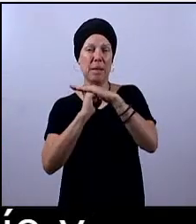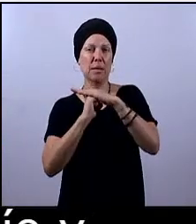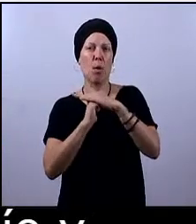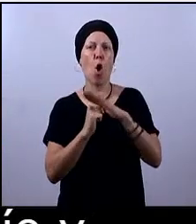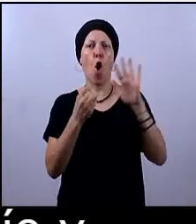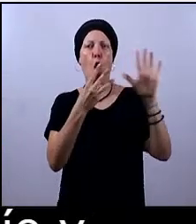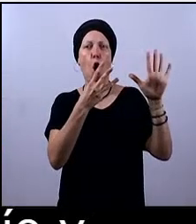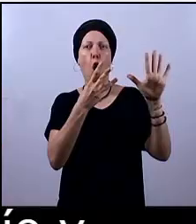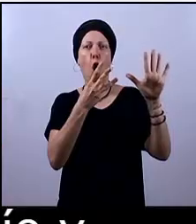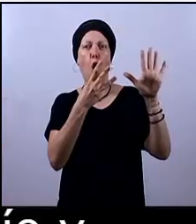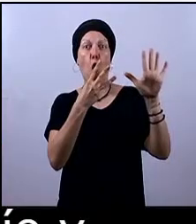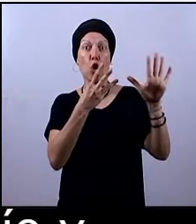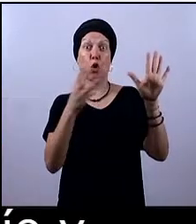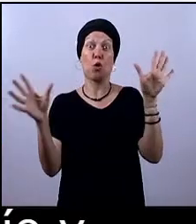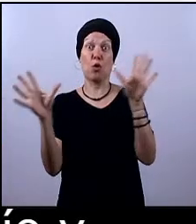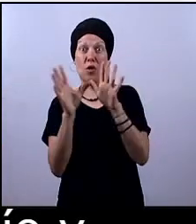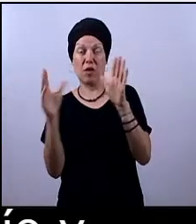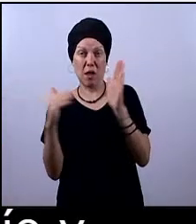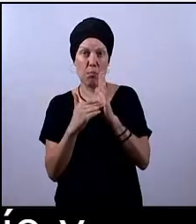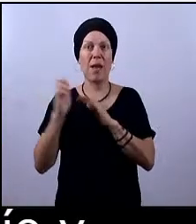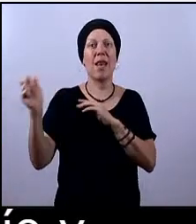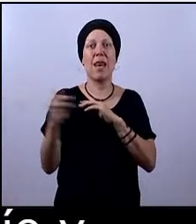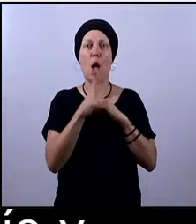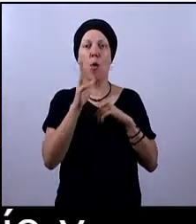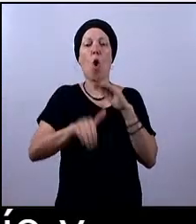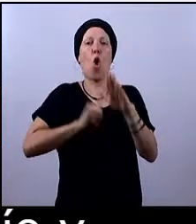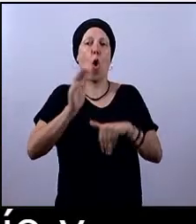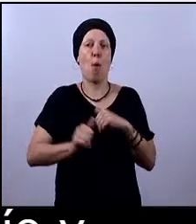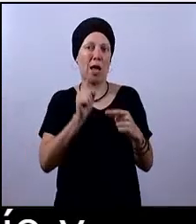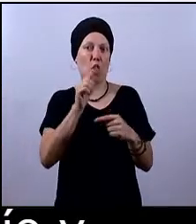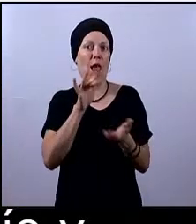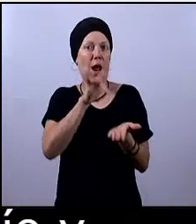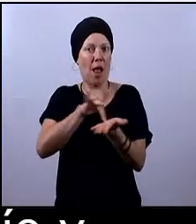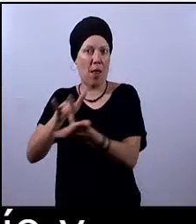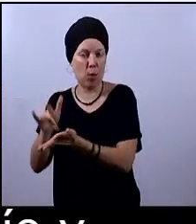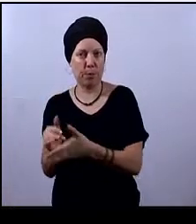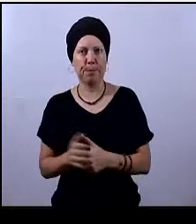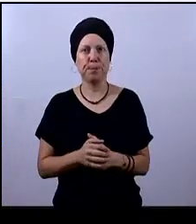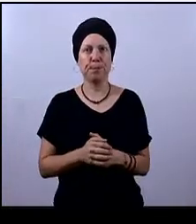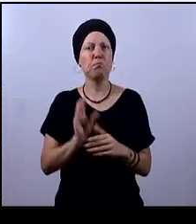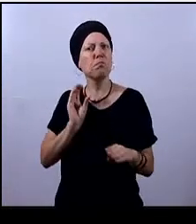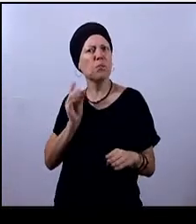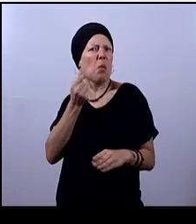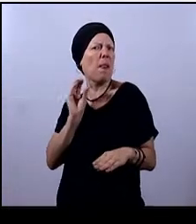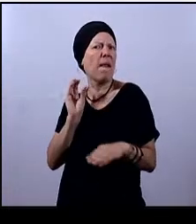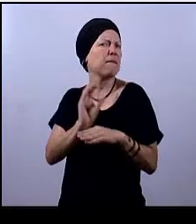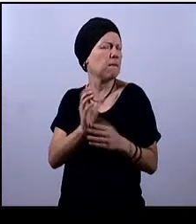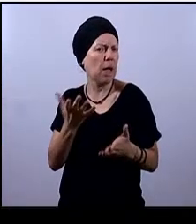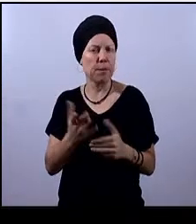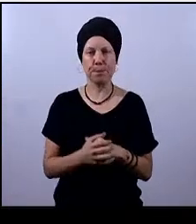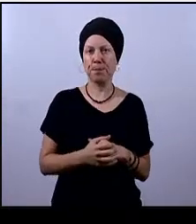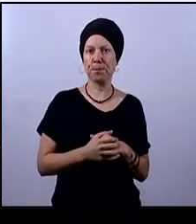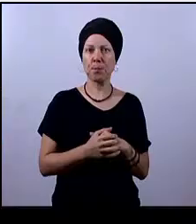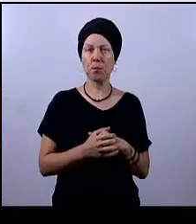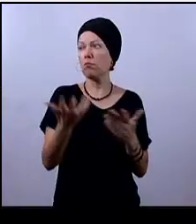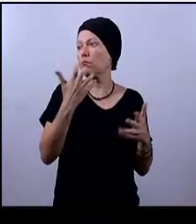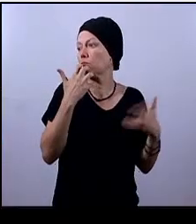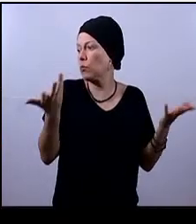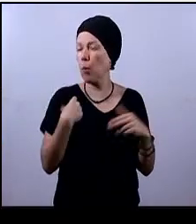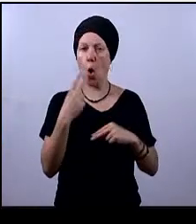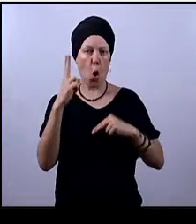de 810.000 euros por convocatoria. ¿A qué van a ser destinadas? Se van a poder destinar a